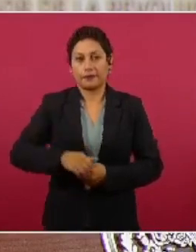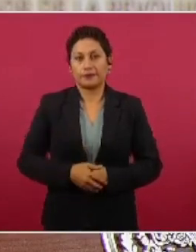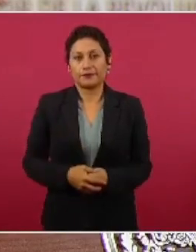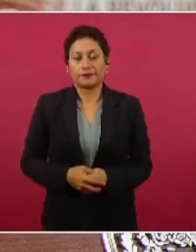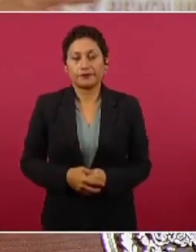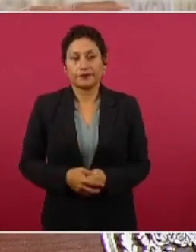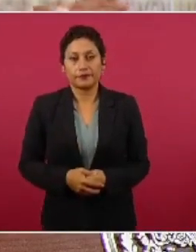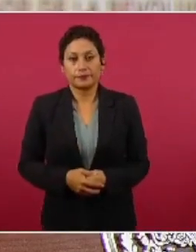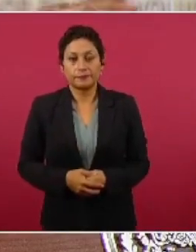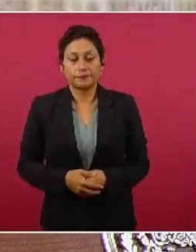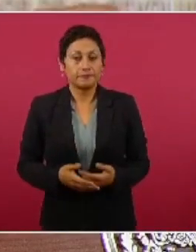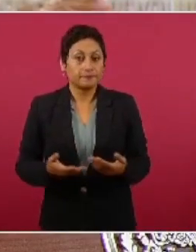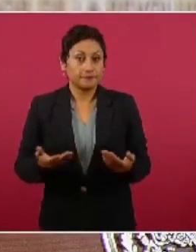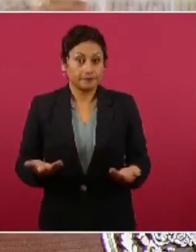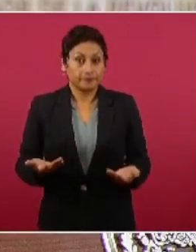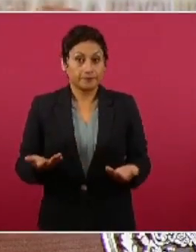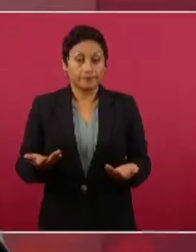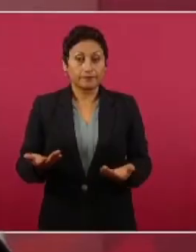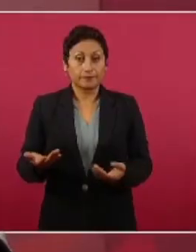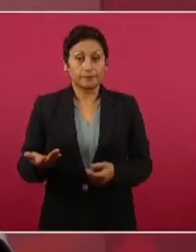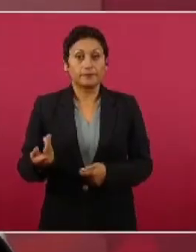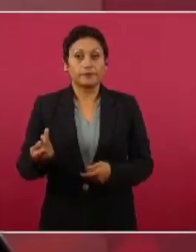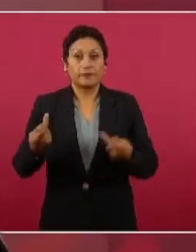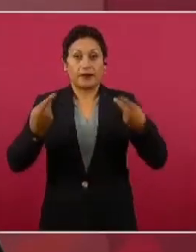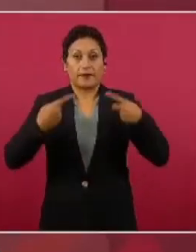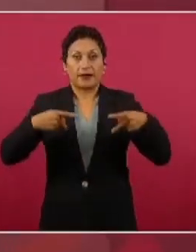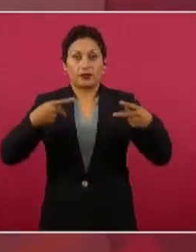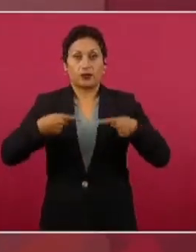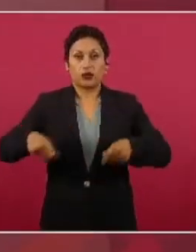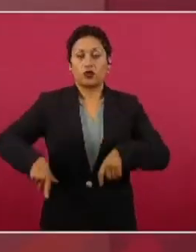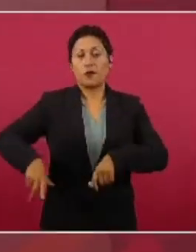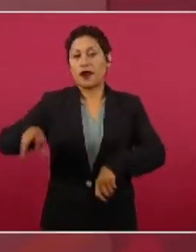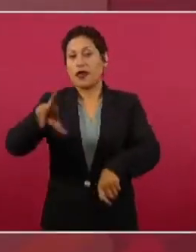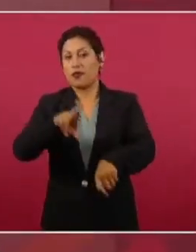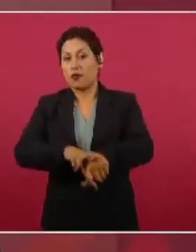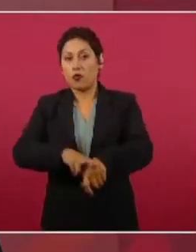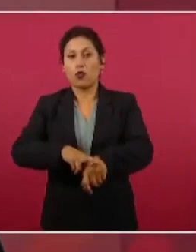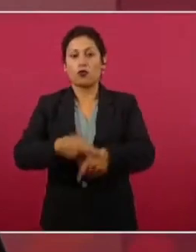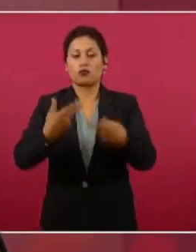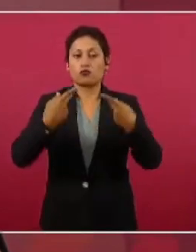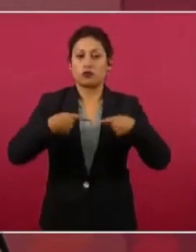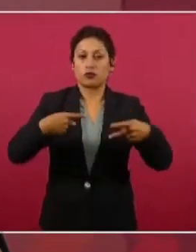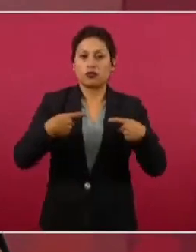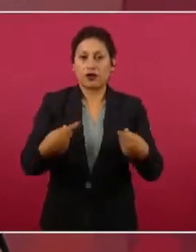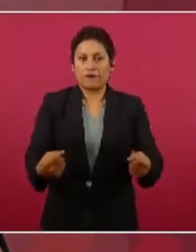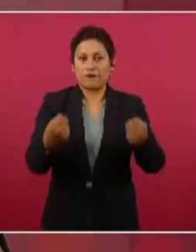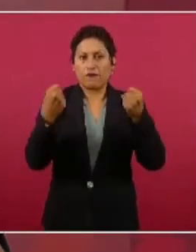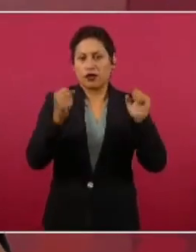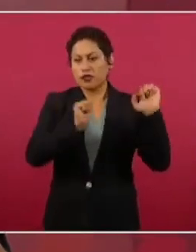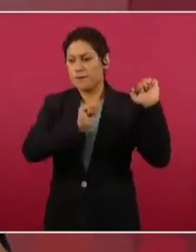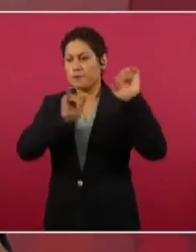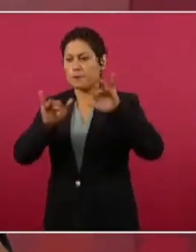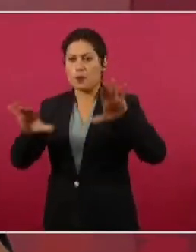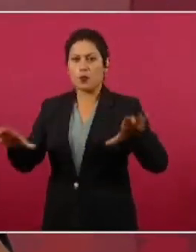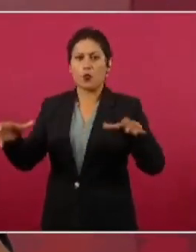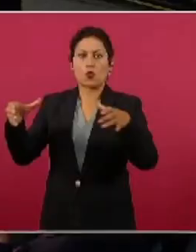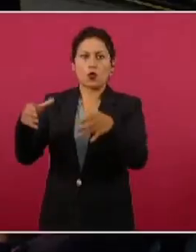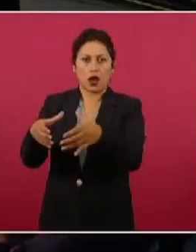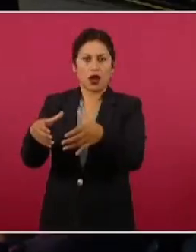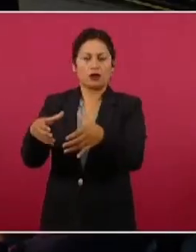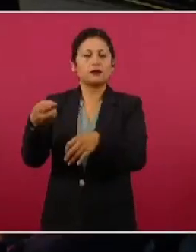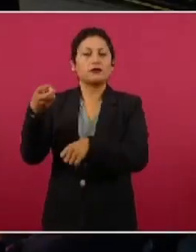y los gobernadores y los hombres fuertes llegan a Cananea, se lleva a cabo la represión